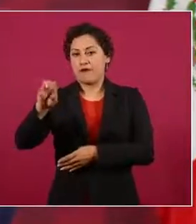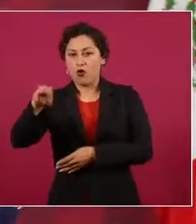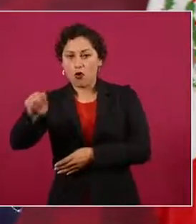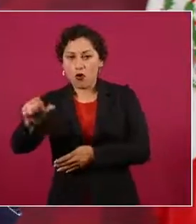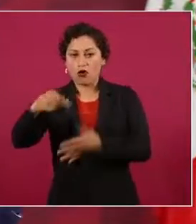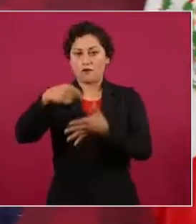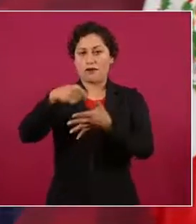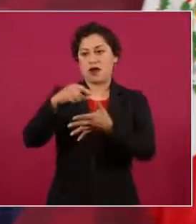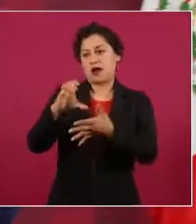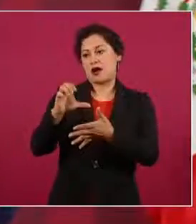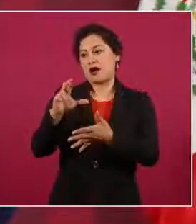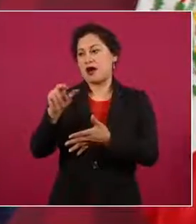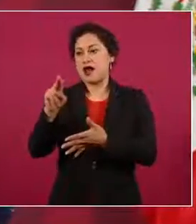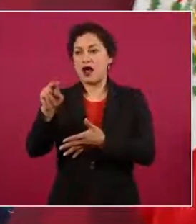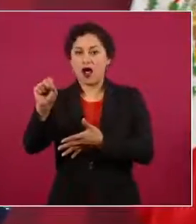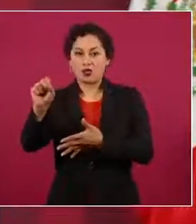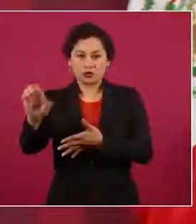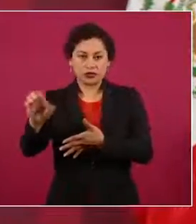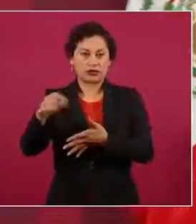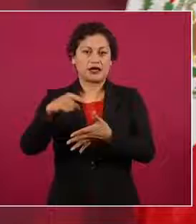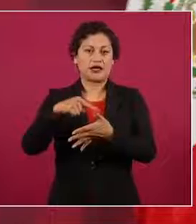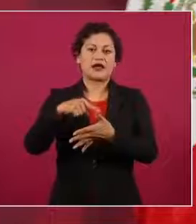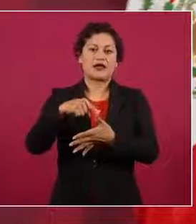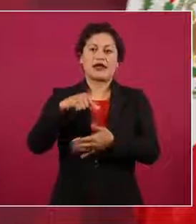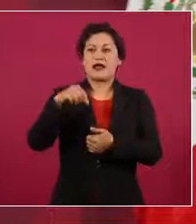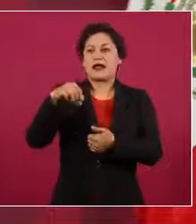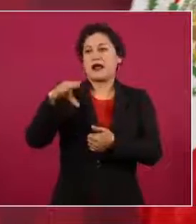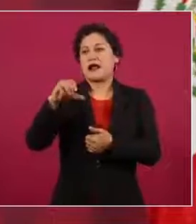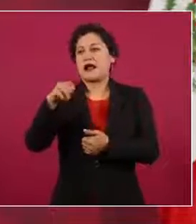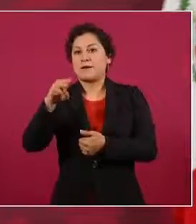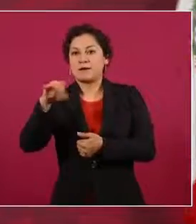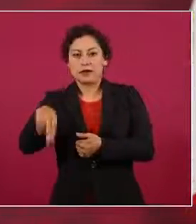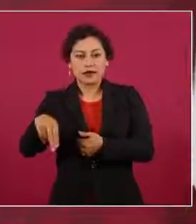no es Krause, Aguilar Camín,